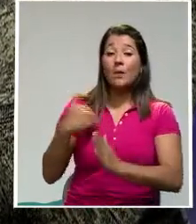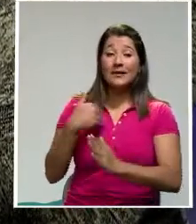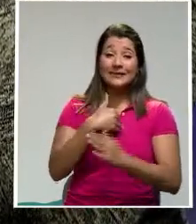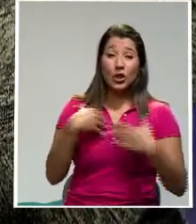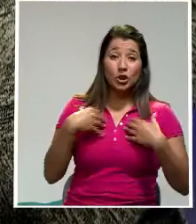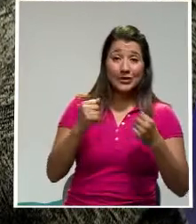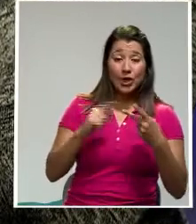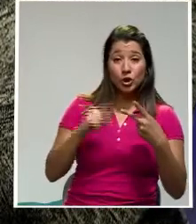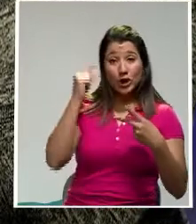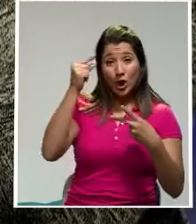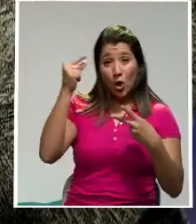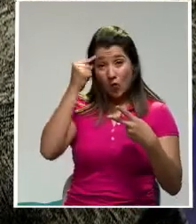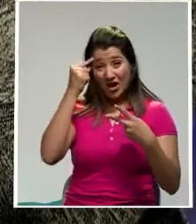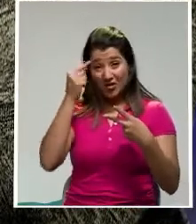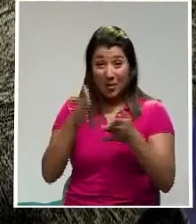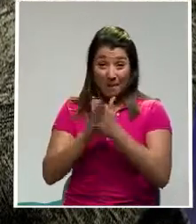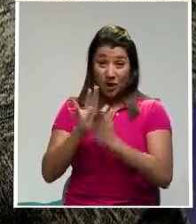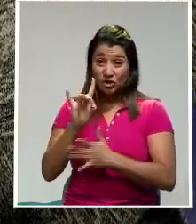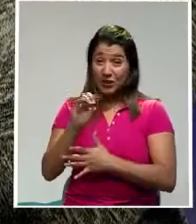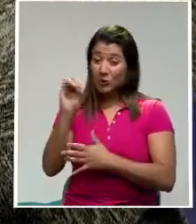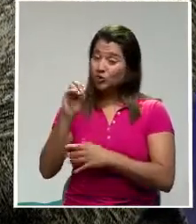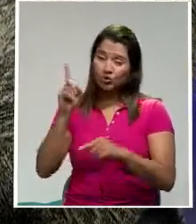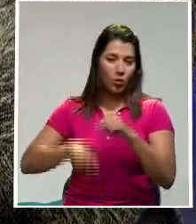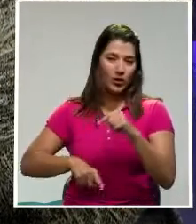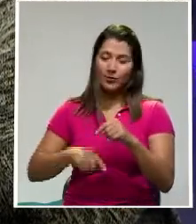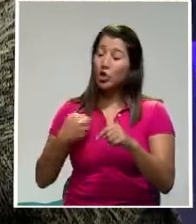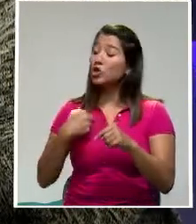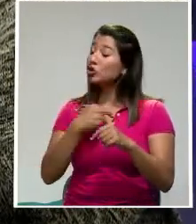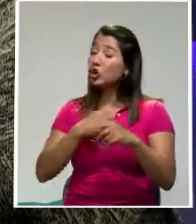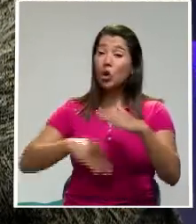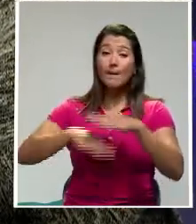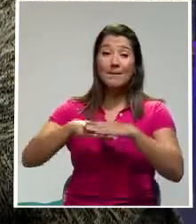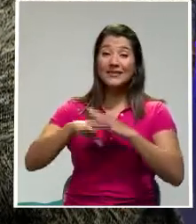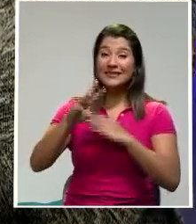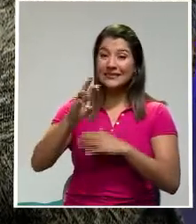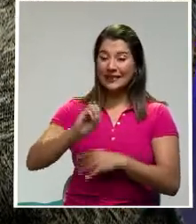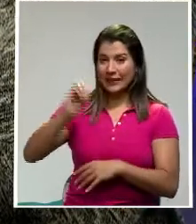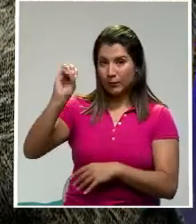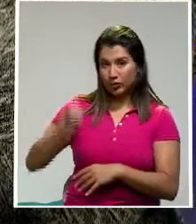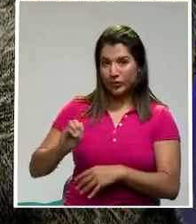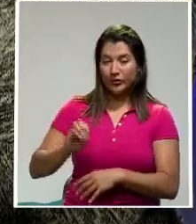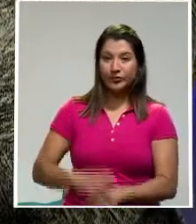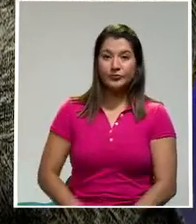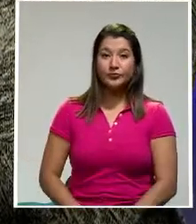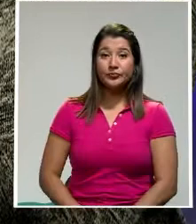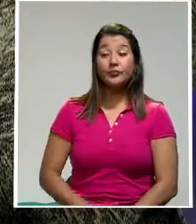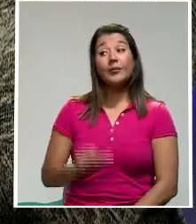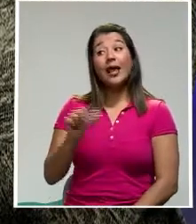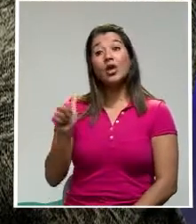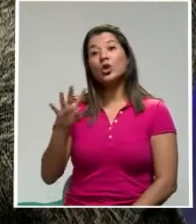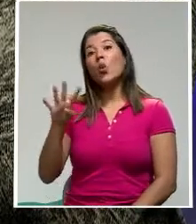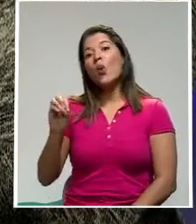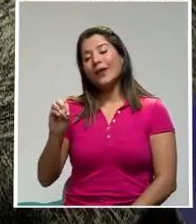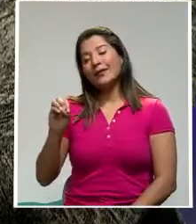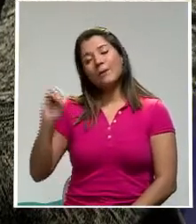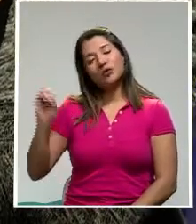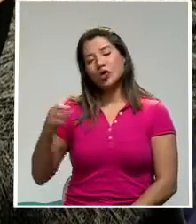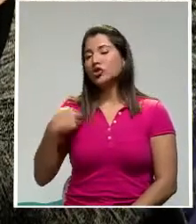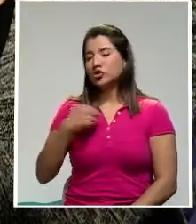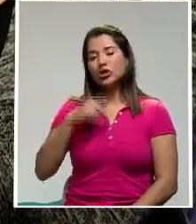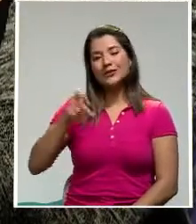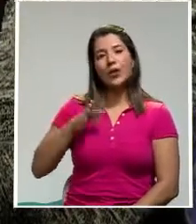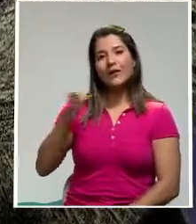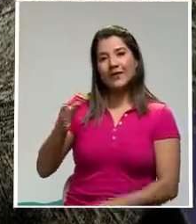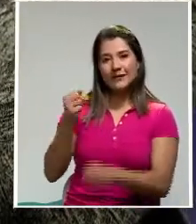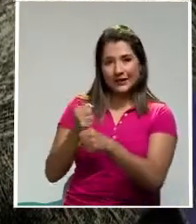de un 80%, y lo más que podíamos aspirar era un 60%. El otro 40% lo necesitamos en las